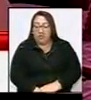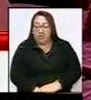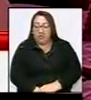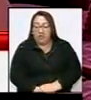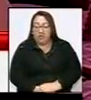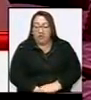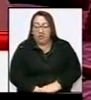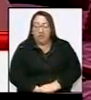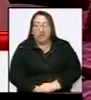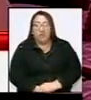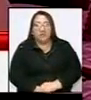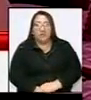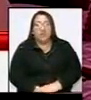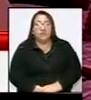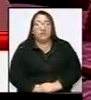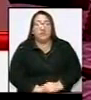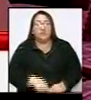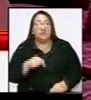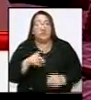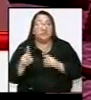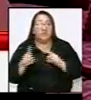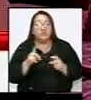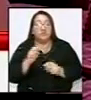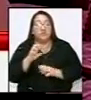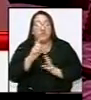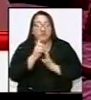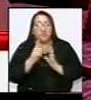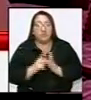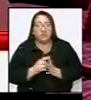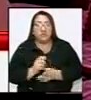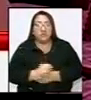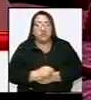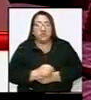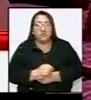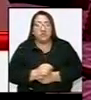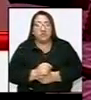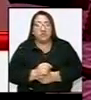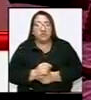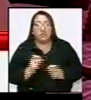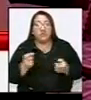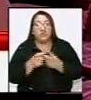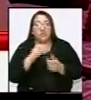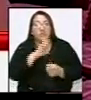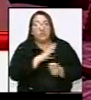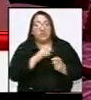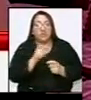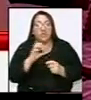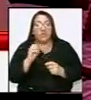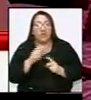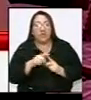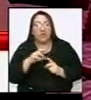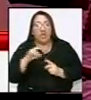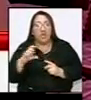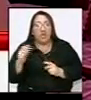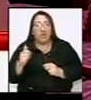Indicar además que en estos momentos está en debate el predictamen de la Comisión de Fiscalización y